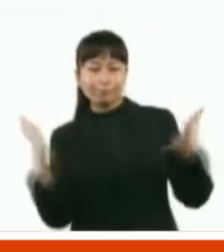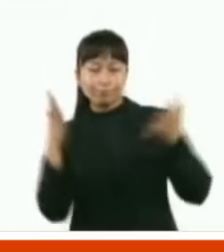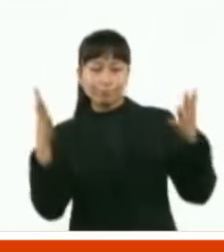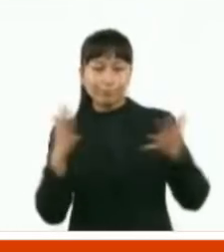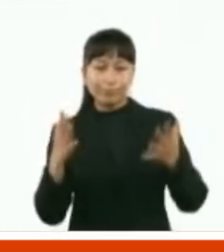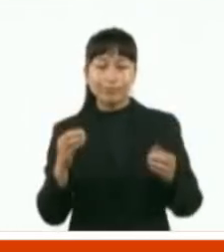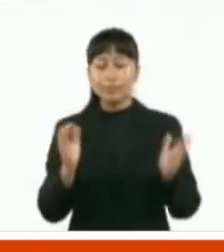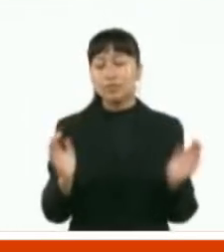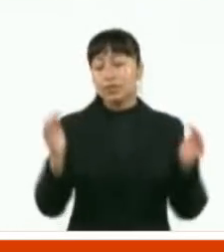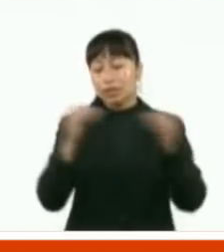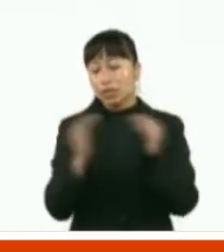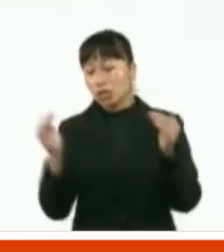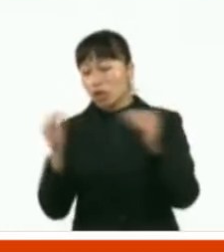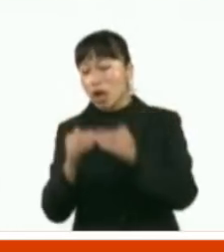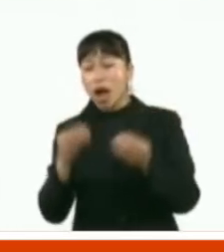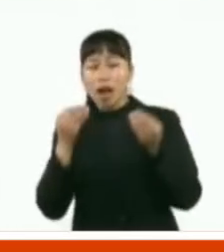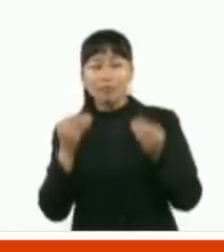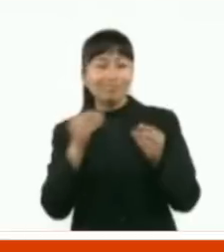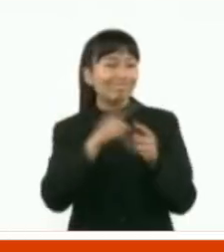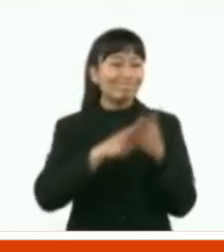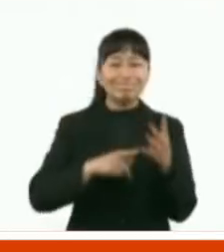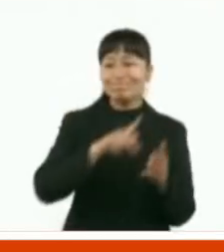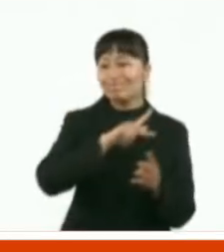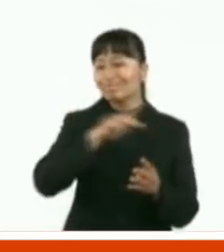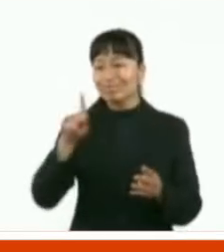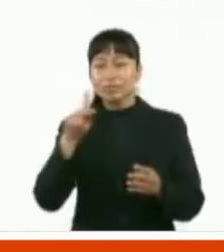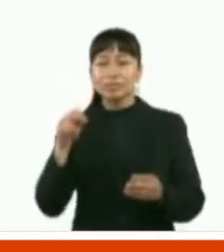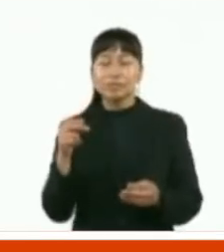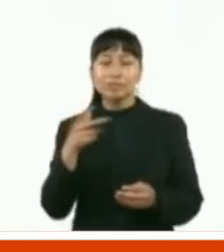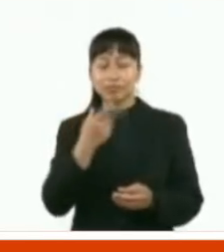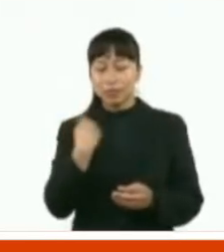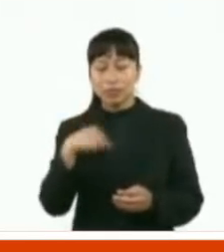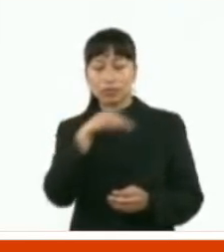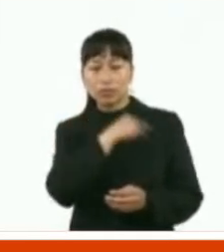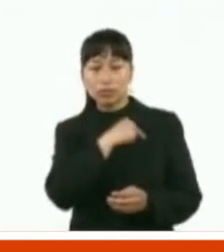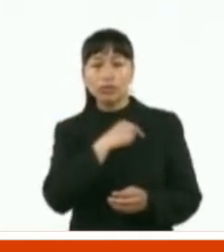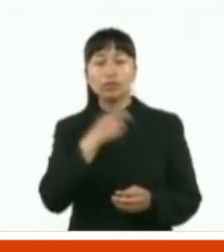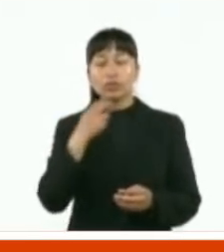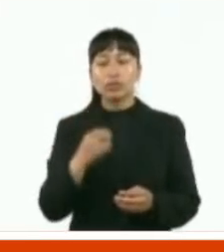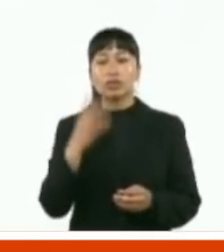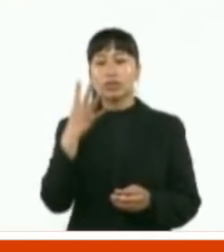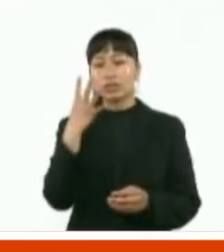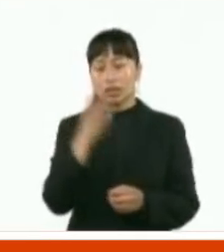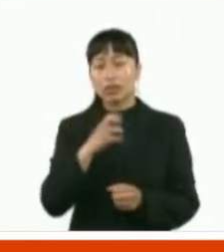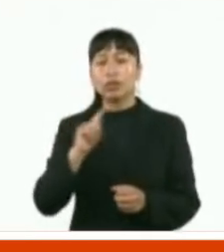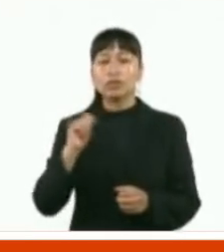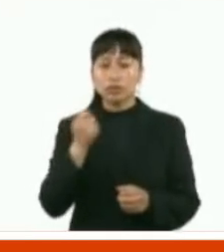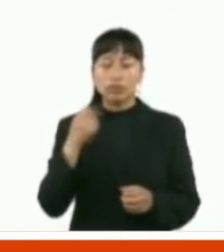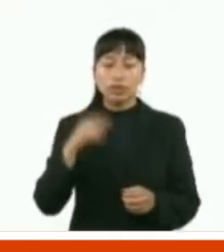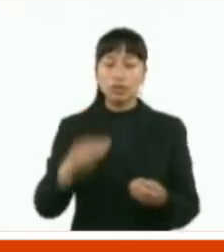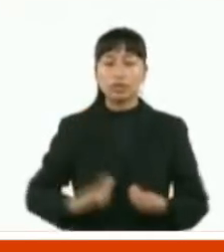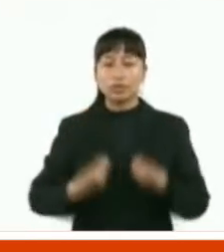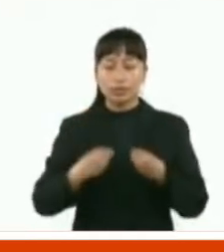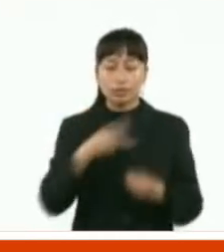y comunitaria que muchas de nosotras y de nosotros hemos recreado en esta cuarta transformación de la vida pública